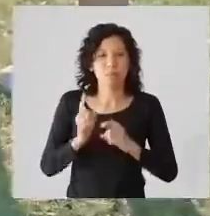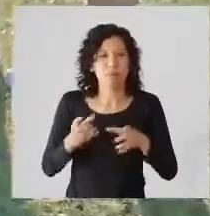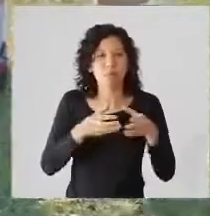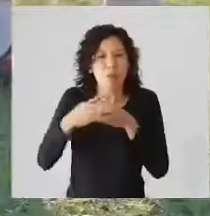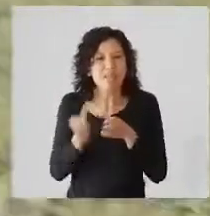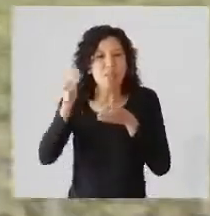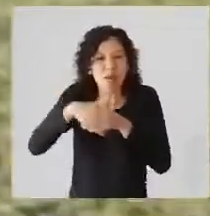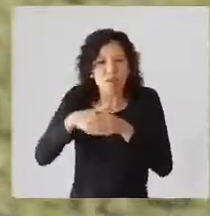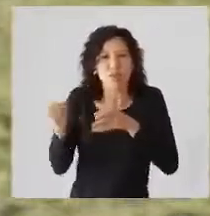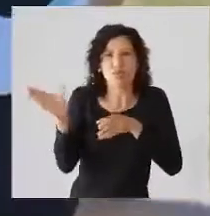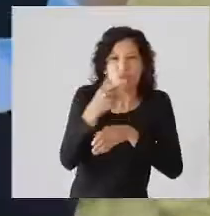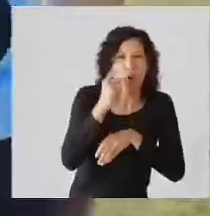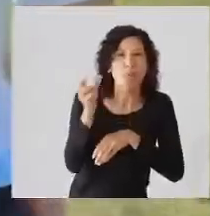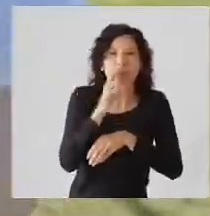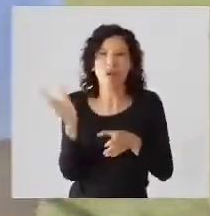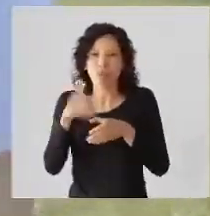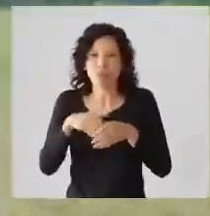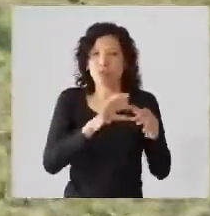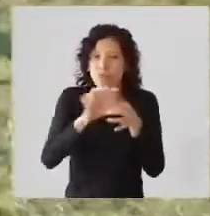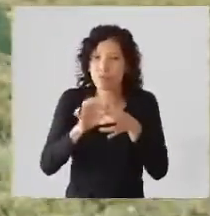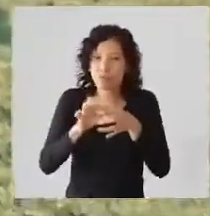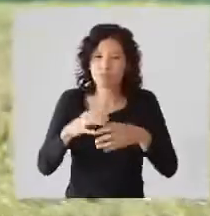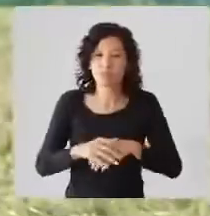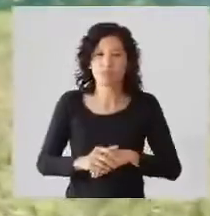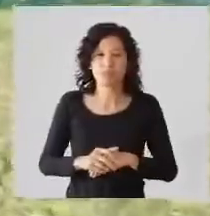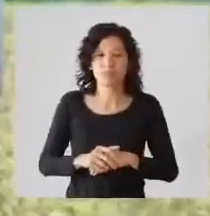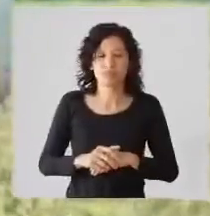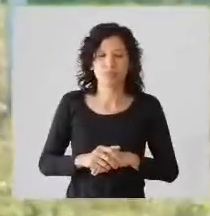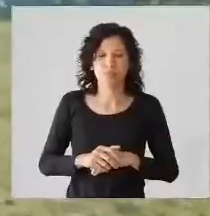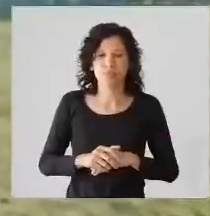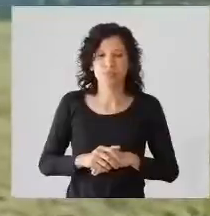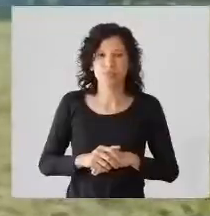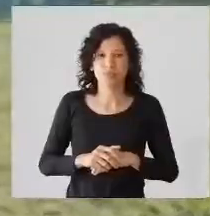El partido de la inclusión lo jugamos con todas y todos.